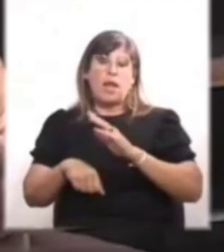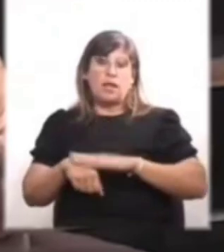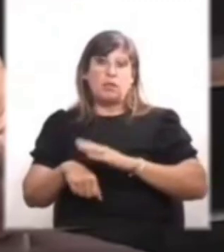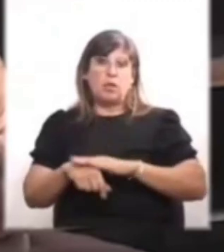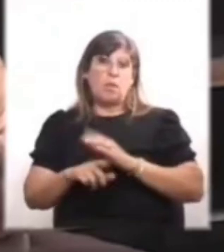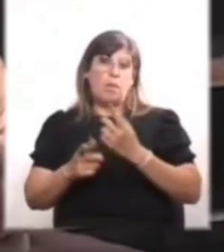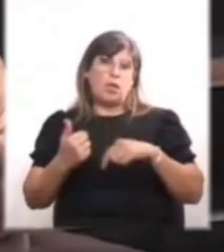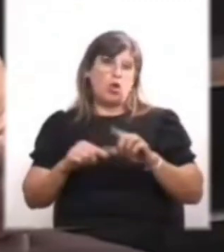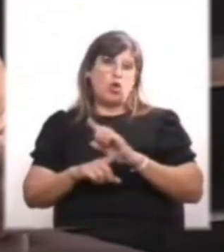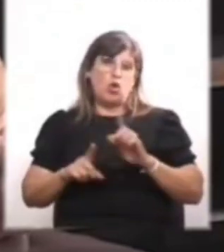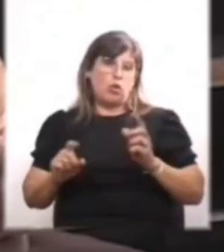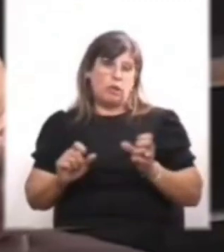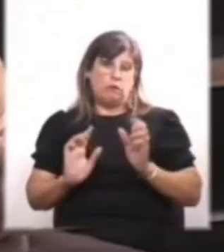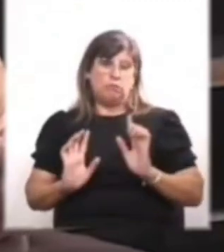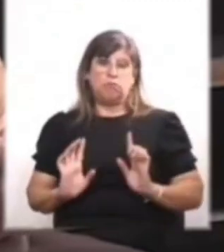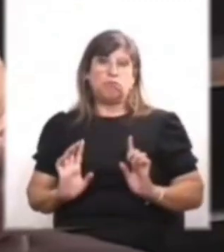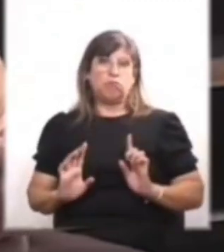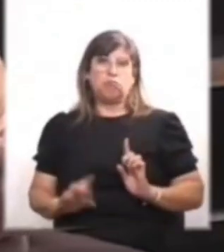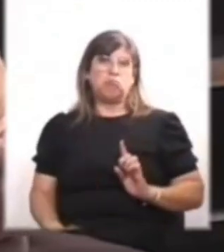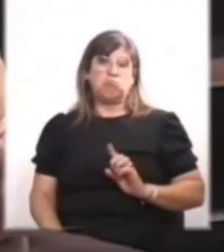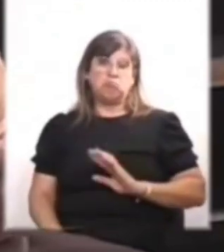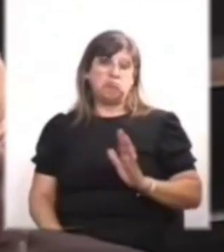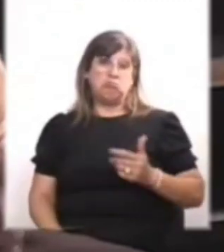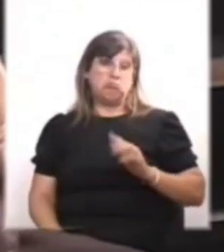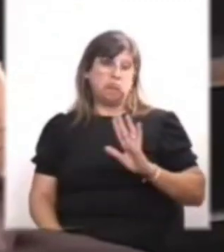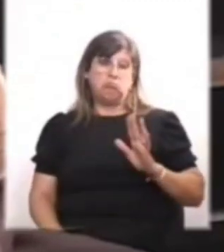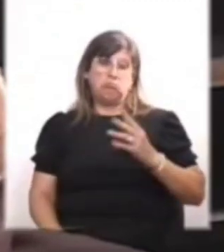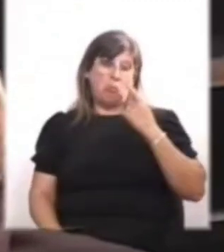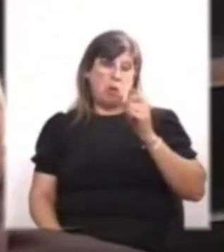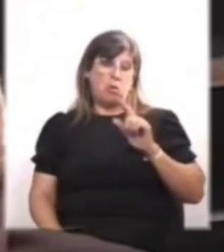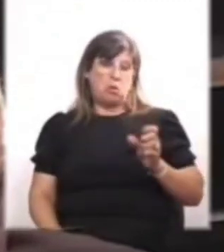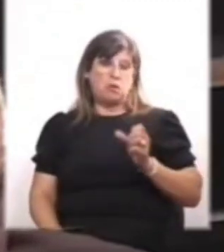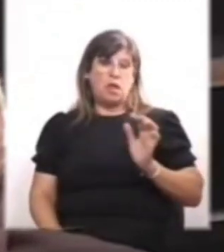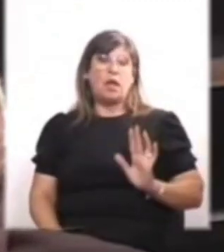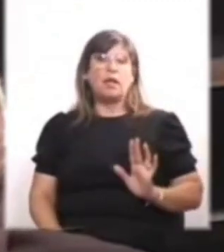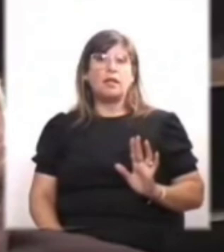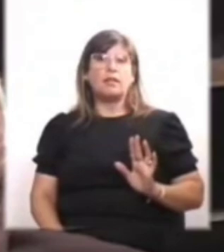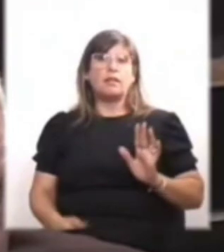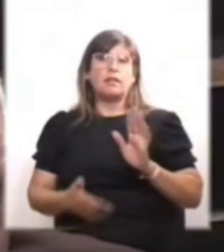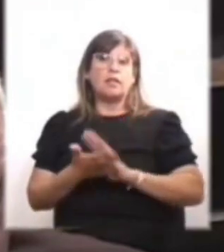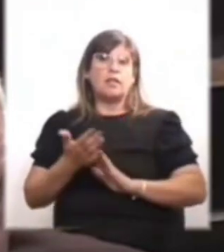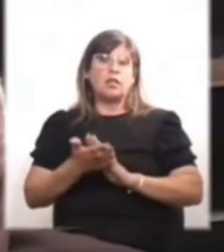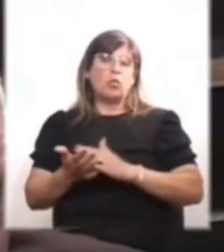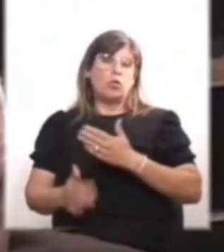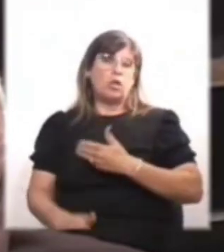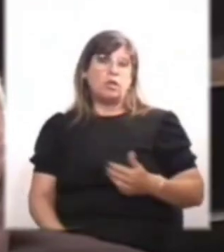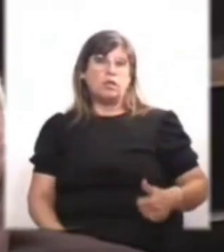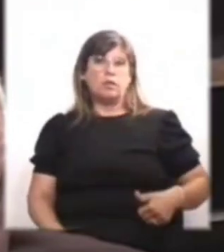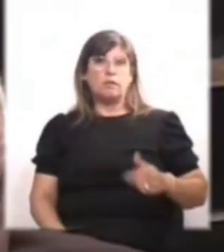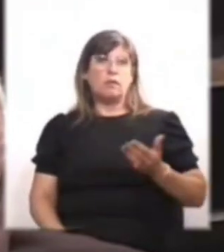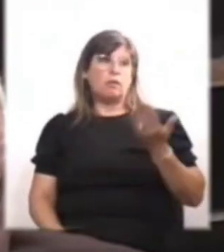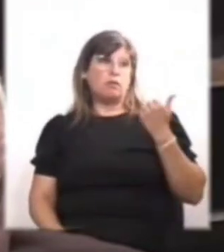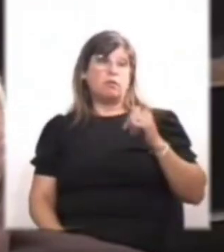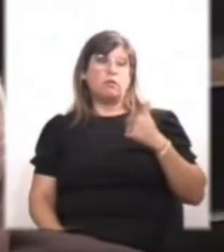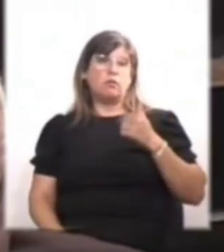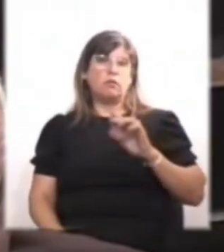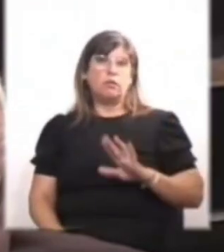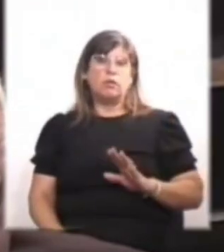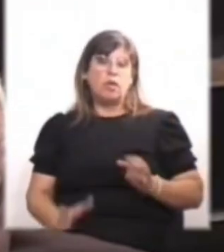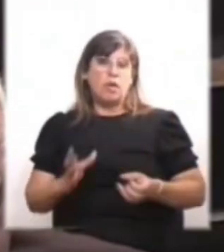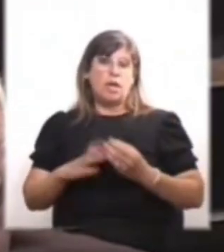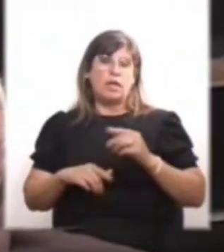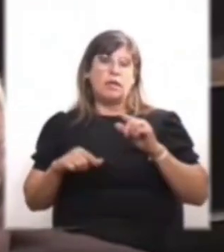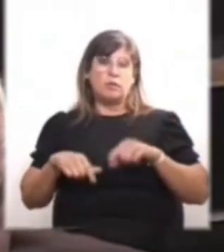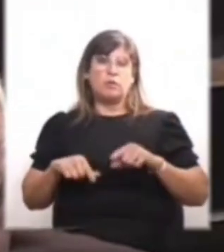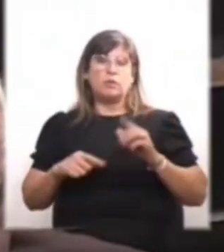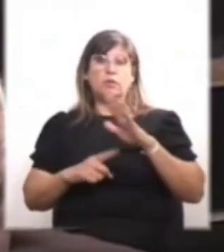hecho, no lo tiene previsto hacer. Ninguna presidencia tampoco se había creado el Ministerio de